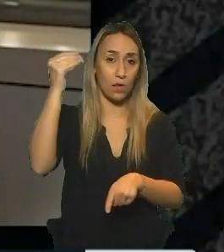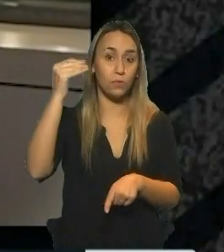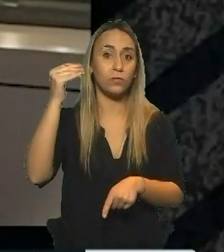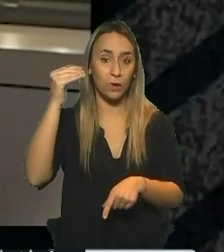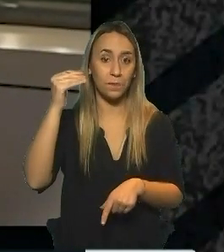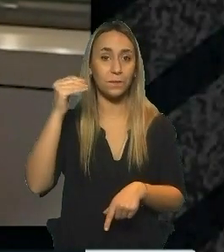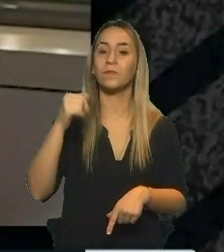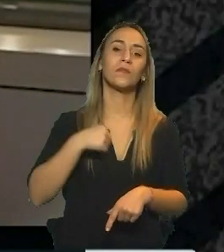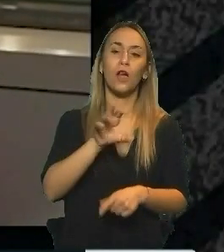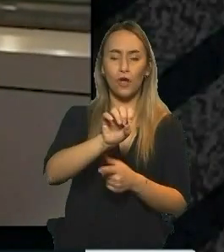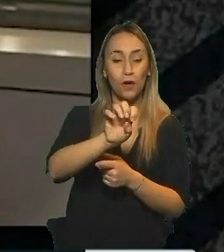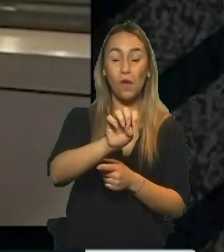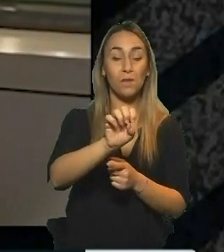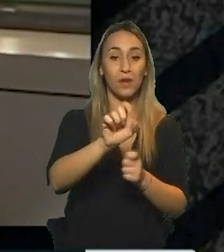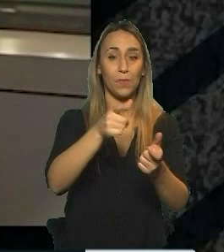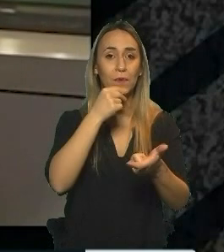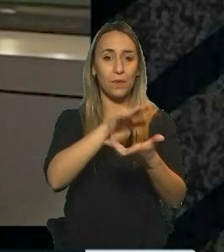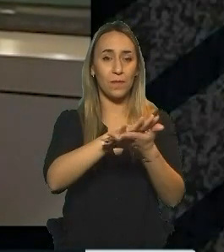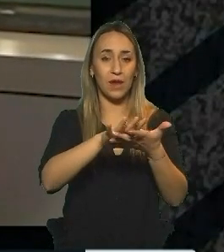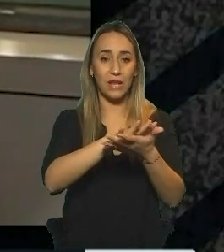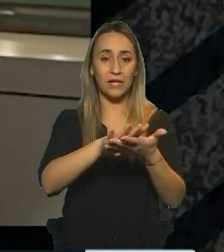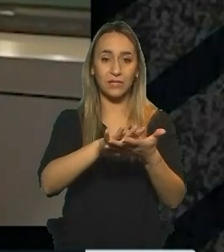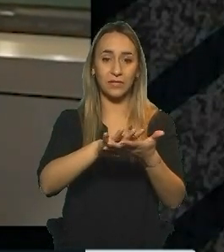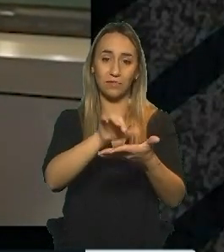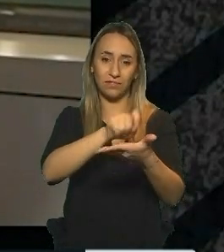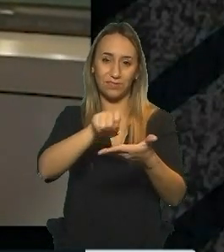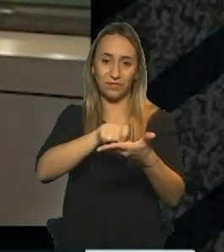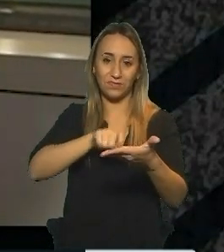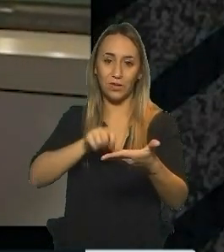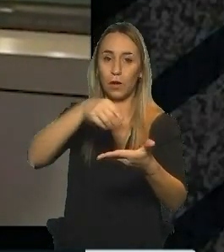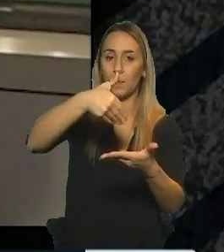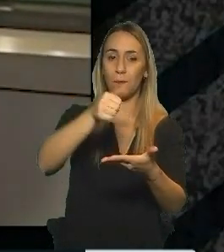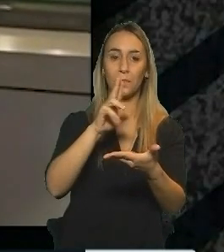el lugar del nombre. Fragmento escrito por Márgara Aberbach.